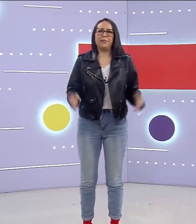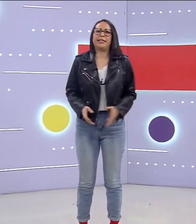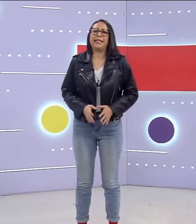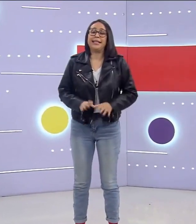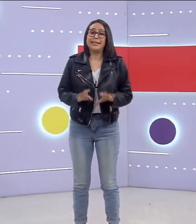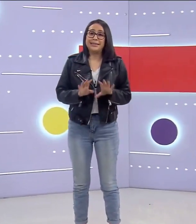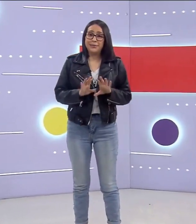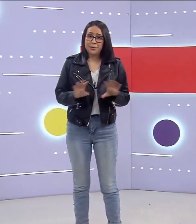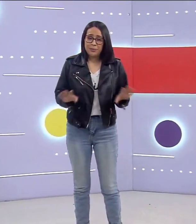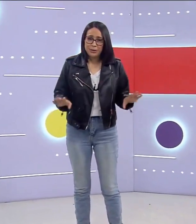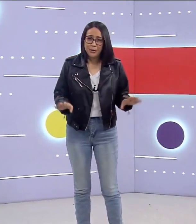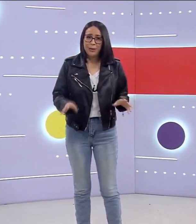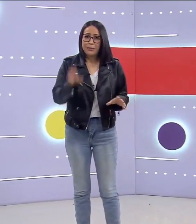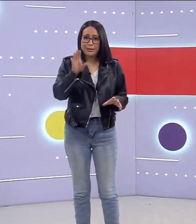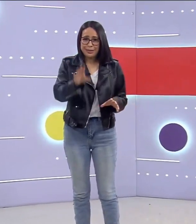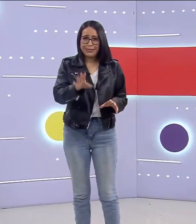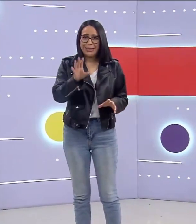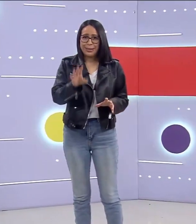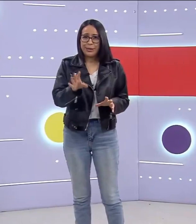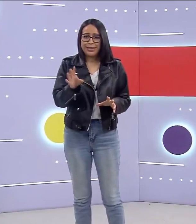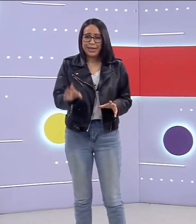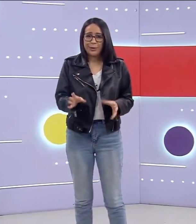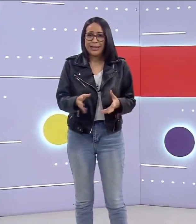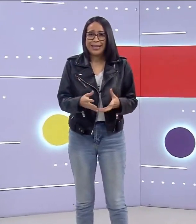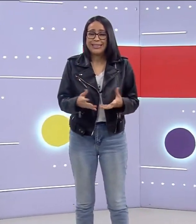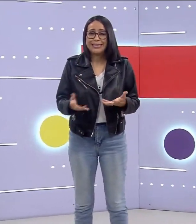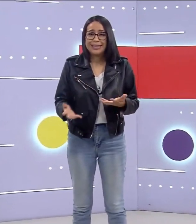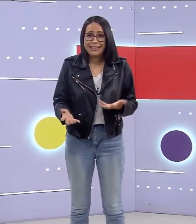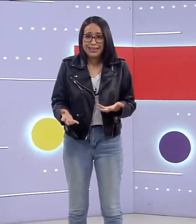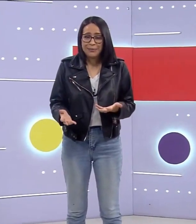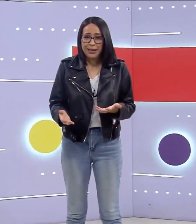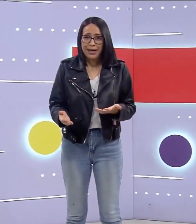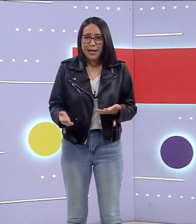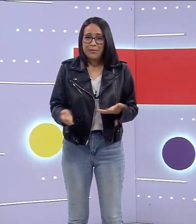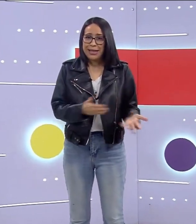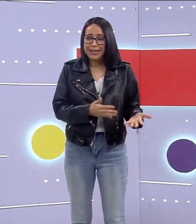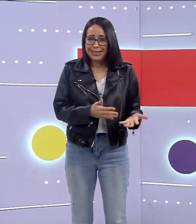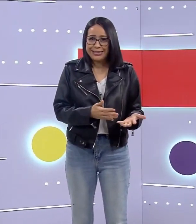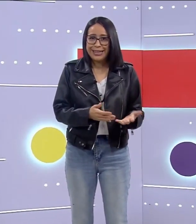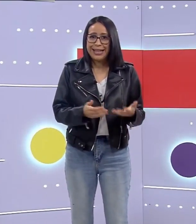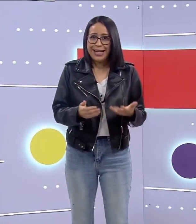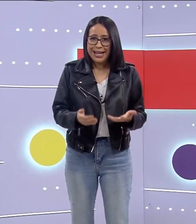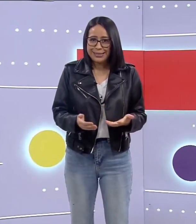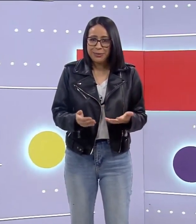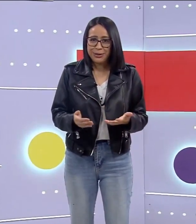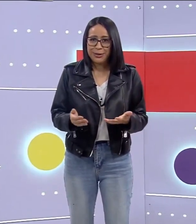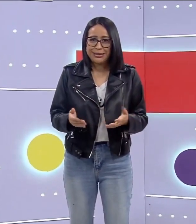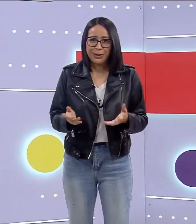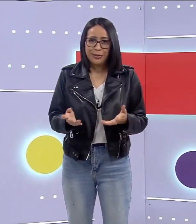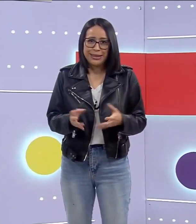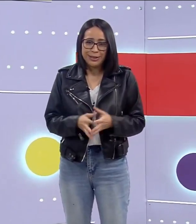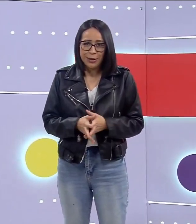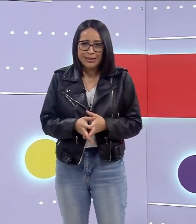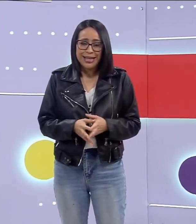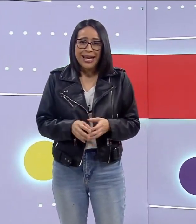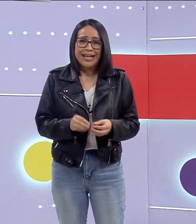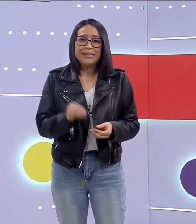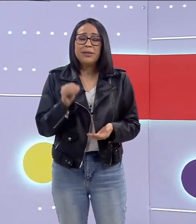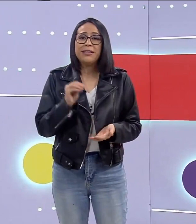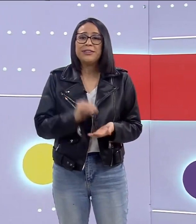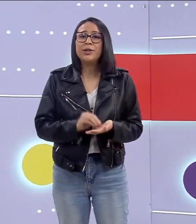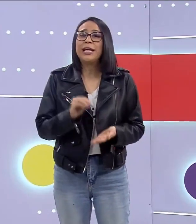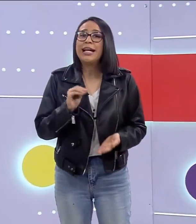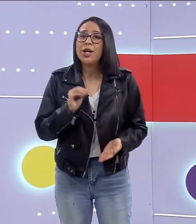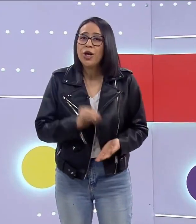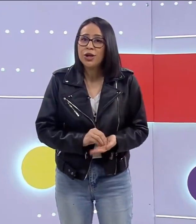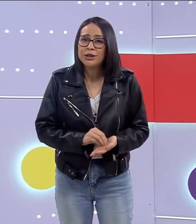otra campaña de desinformación, el presidente dejó en claro que la iniciativa para regresar las pensiones y jubilaciones es